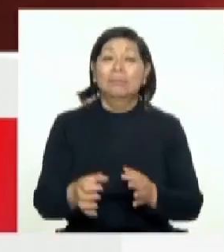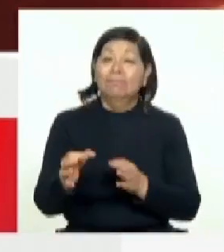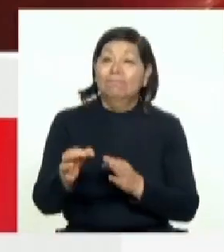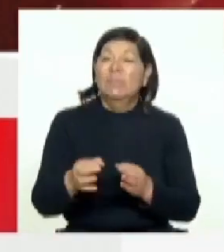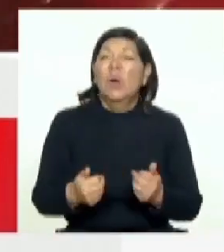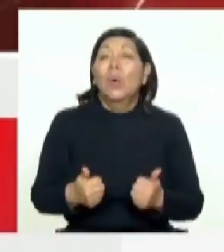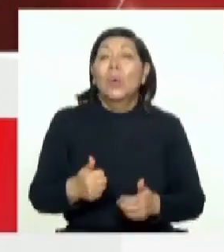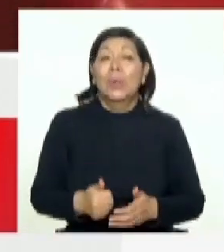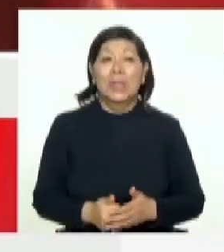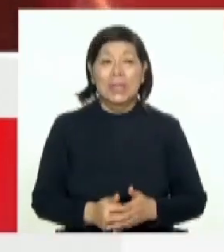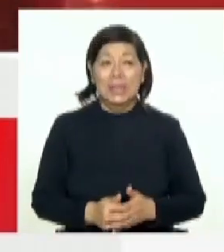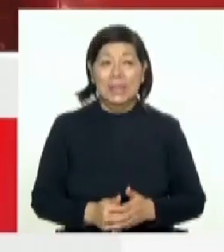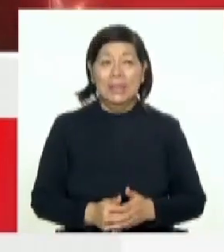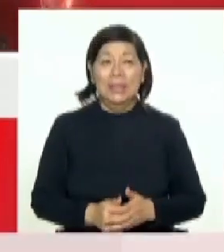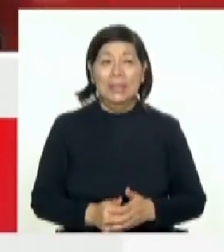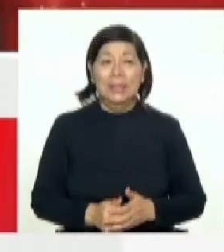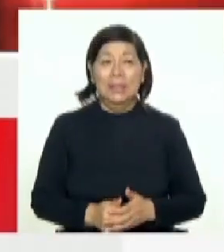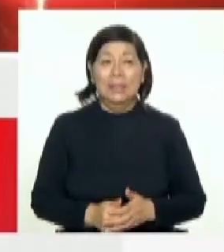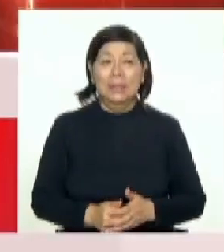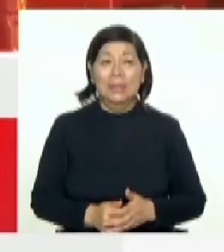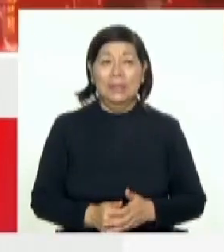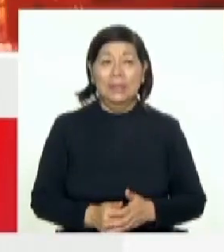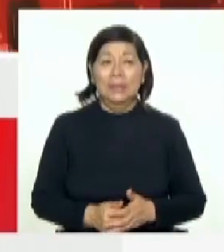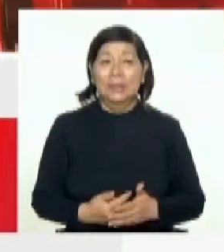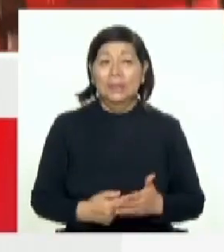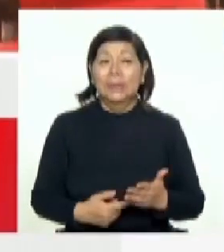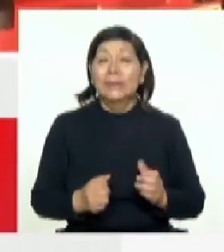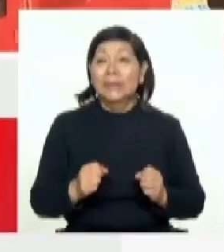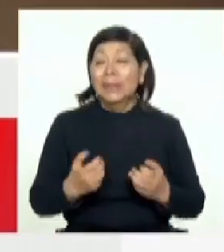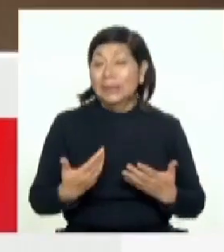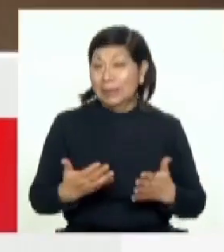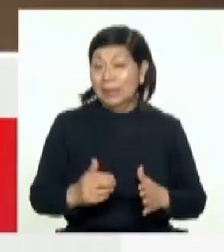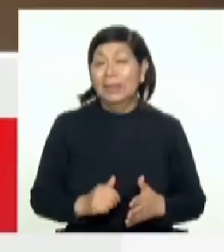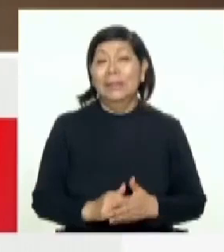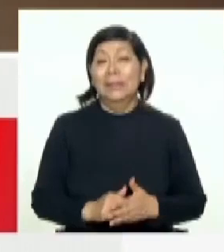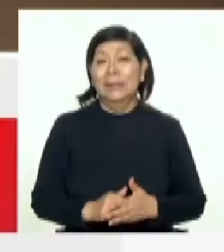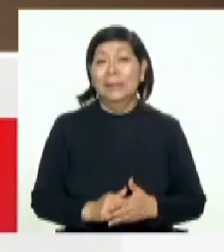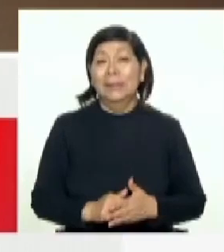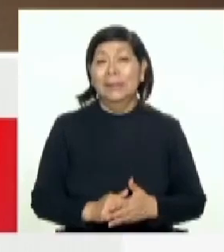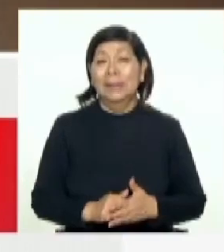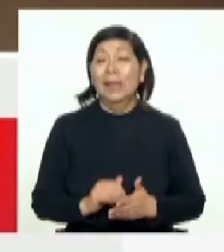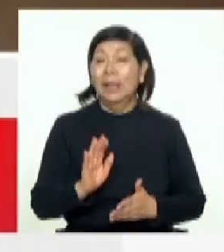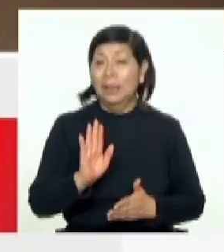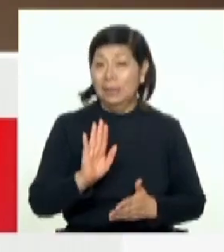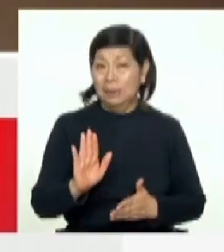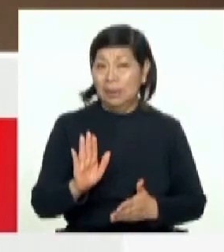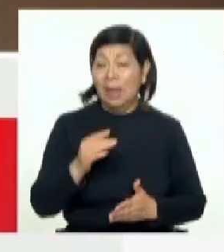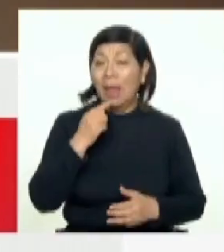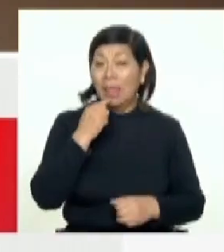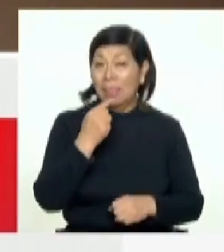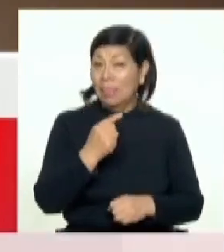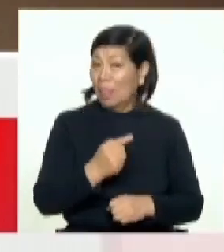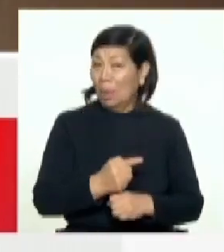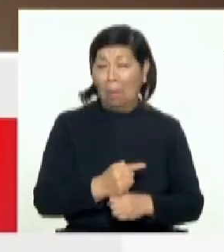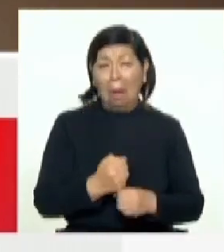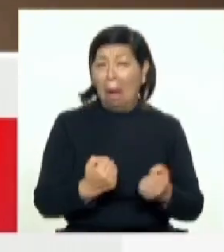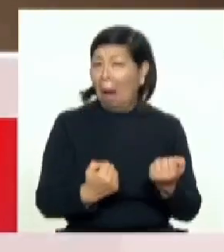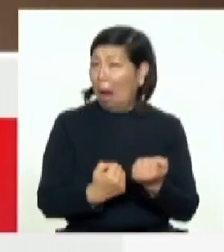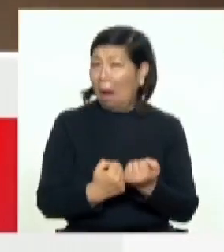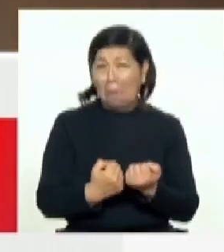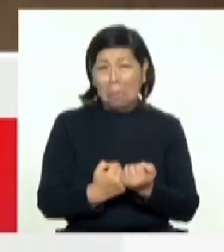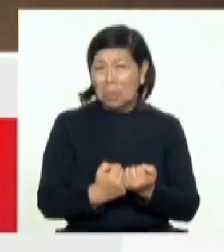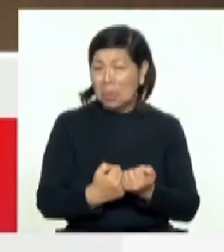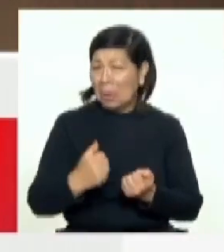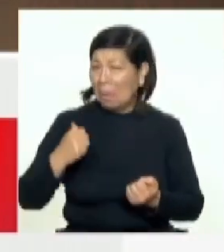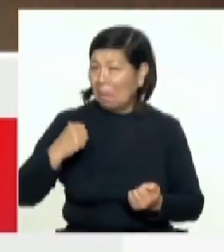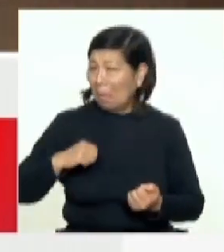detallar cuáles son los nuevos indicios, si es que existe ya, y sobre todo ellos habían denunciado que no recibían apoyo por parte